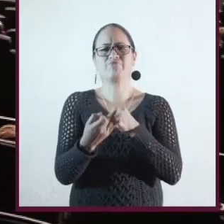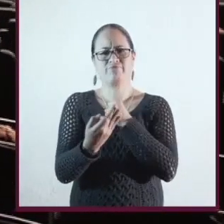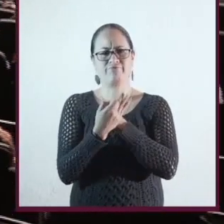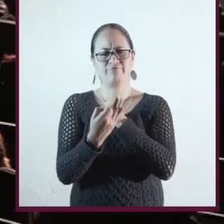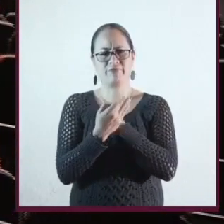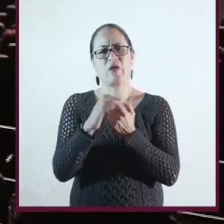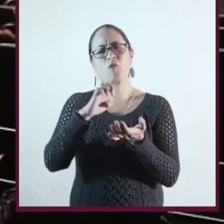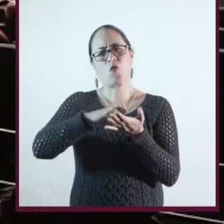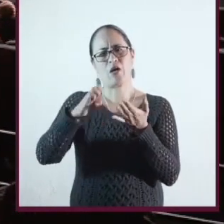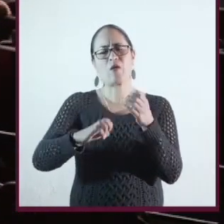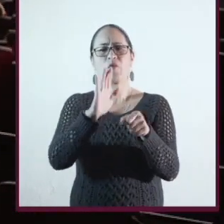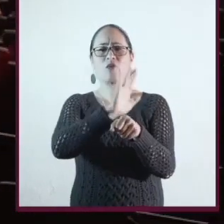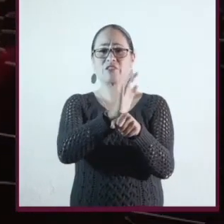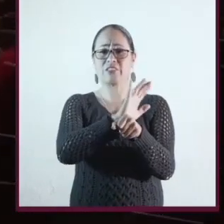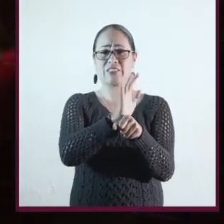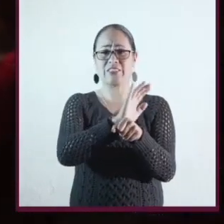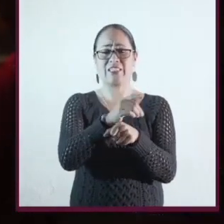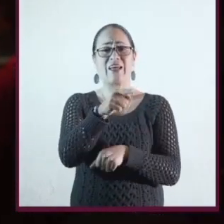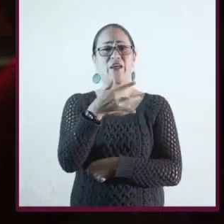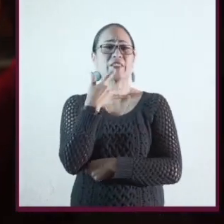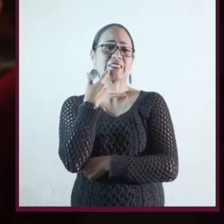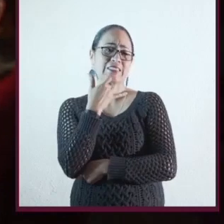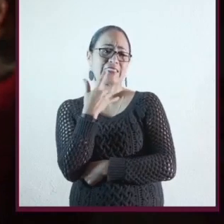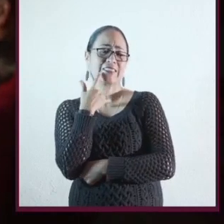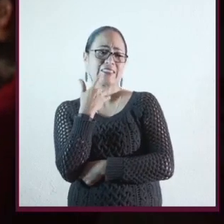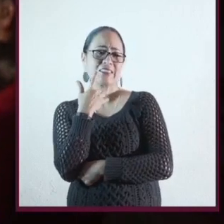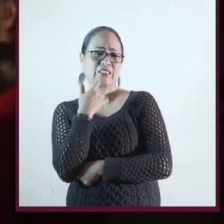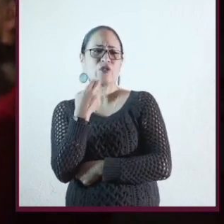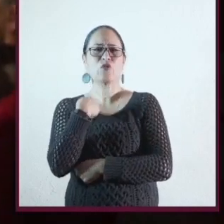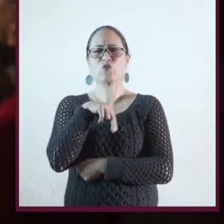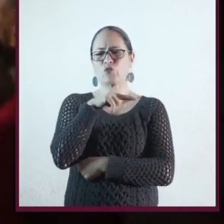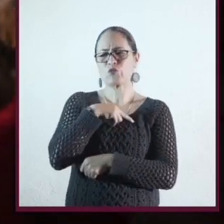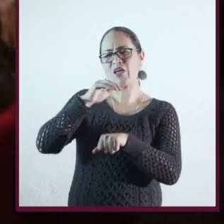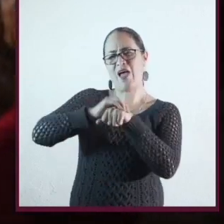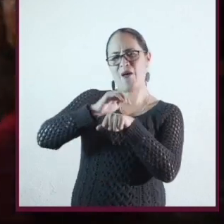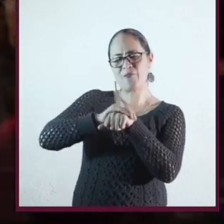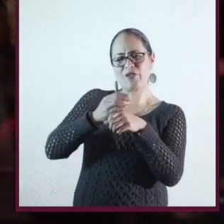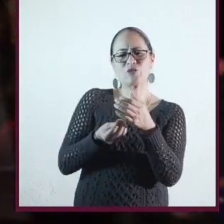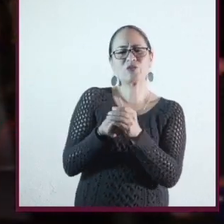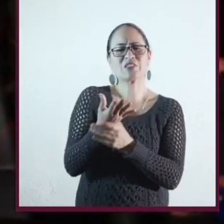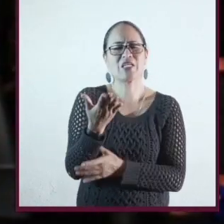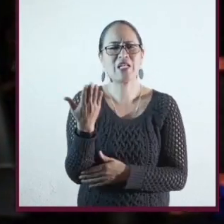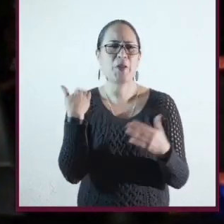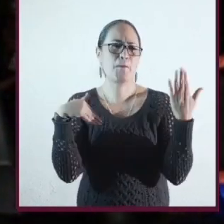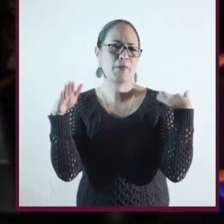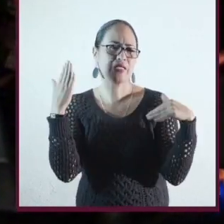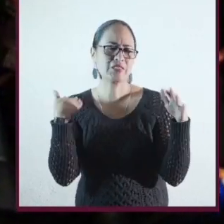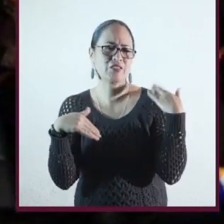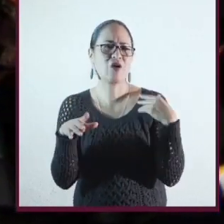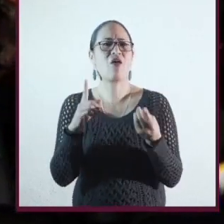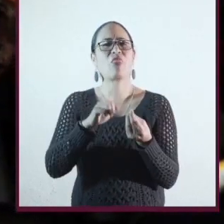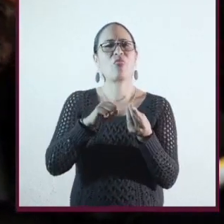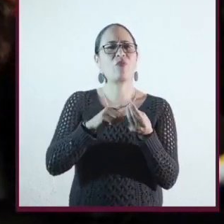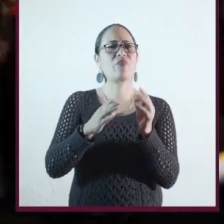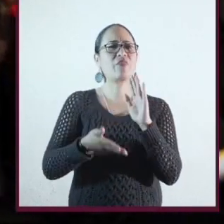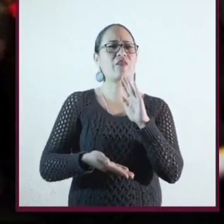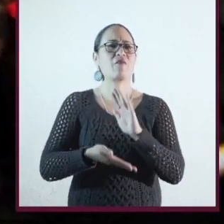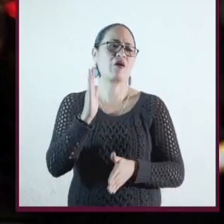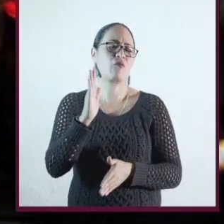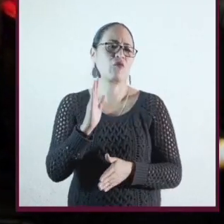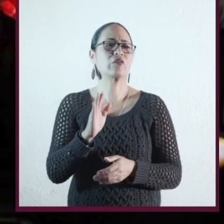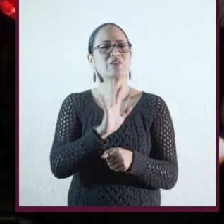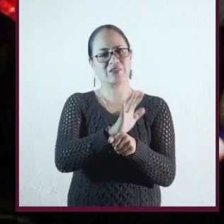entretenimiento por excelencia. ¿Qué hacemos cuando queremos salir con nuestros amigos? Vamos al cine. Y cuando tenemos una cita